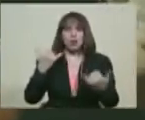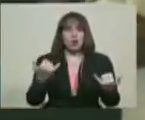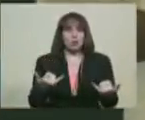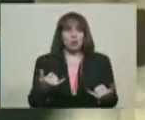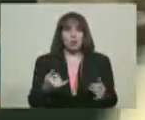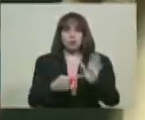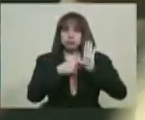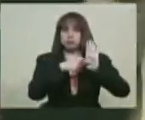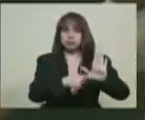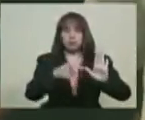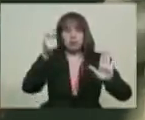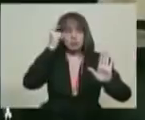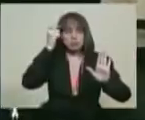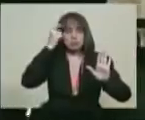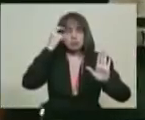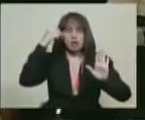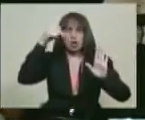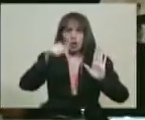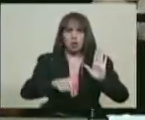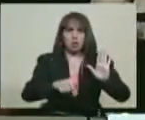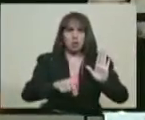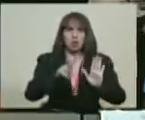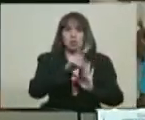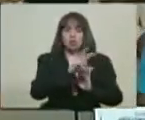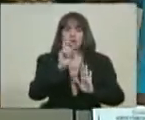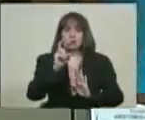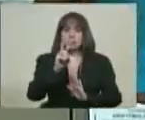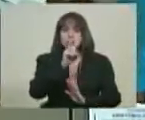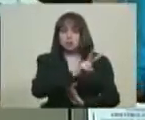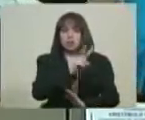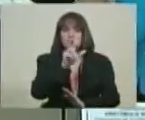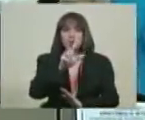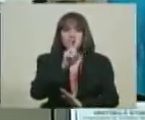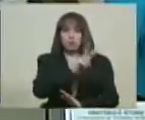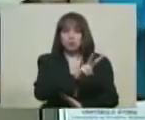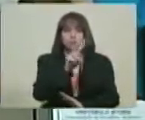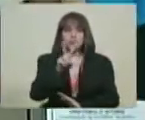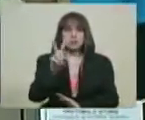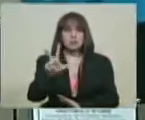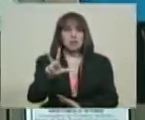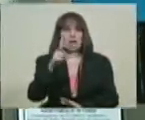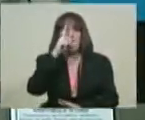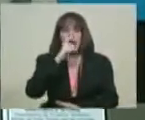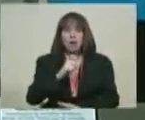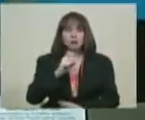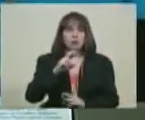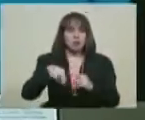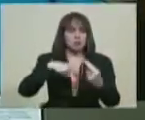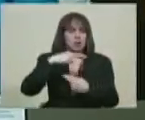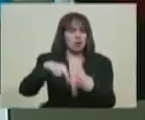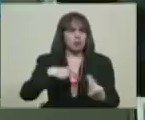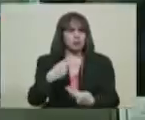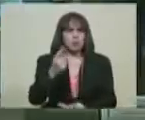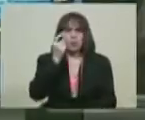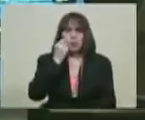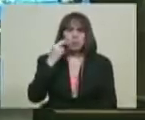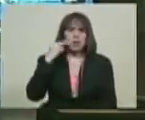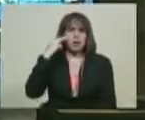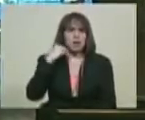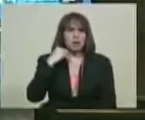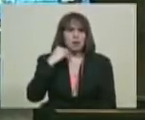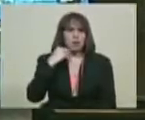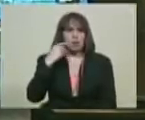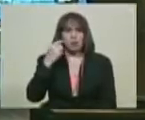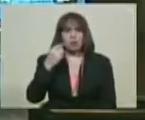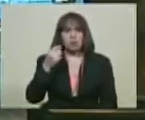como fecha esta celebración de los 223 años de la rebelión de José Leonardo Chirinos. De igual forma, hacía